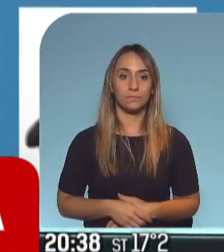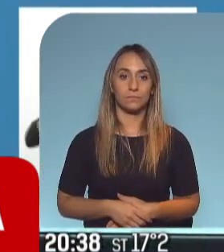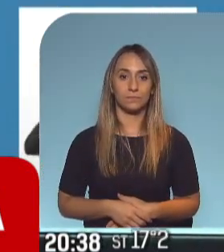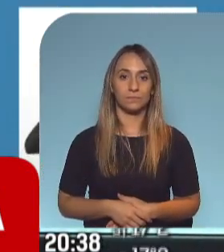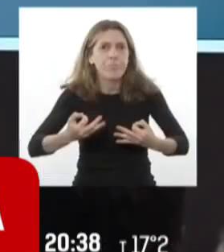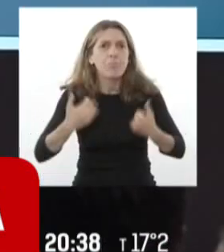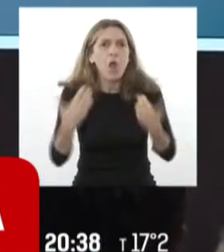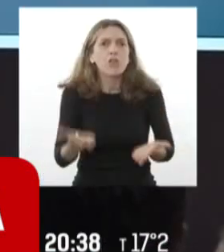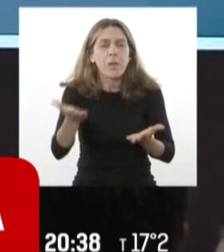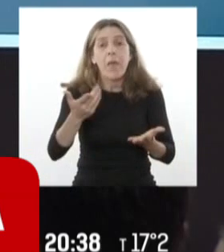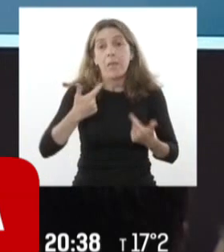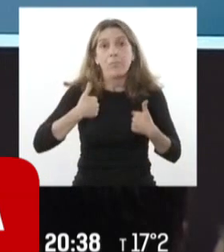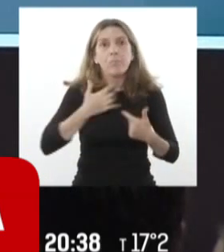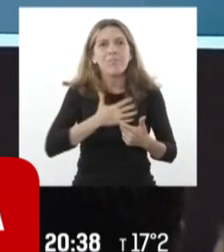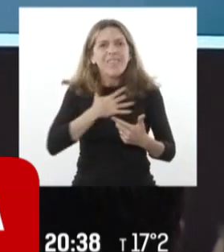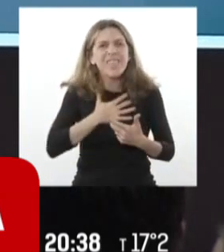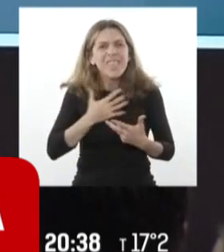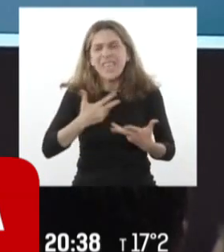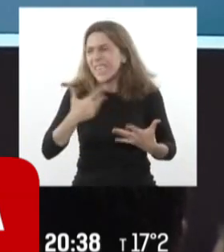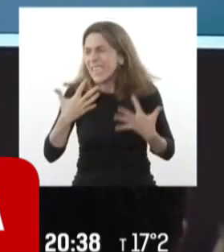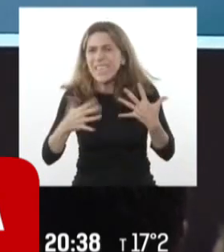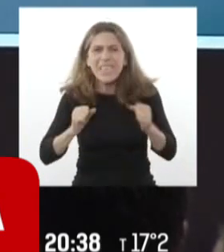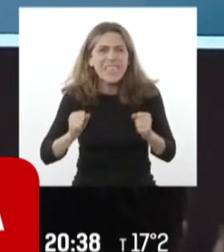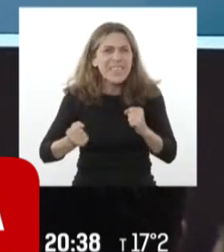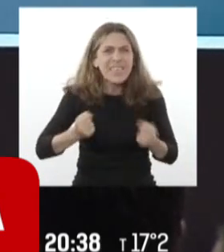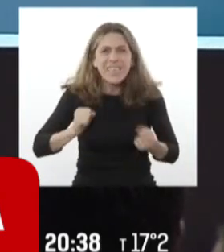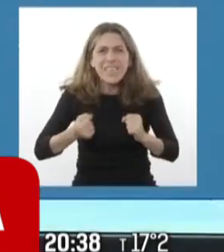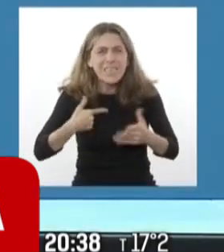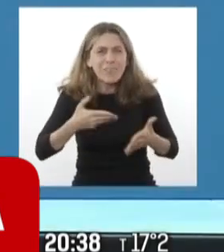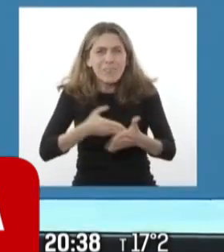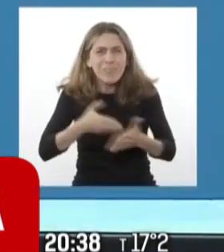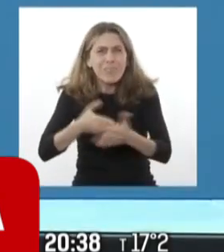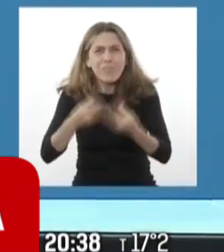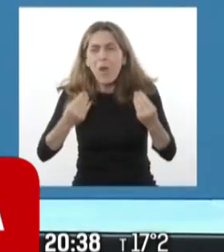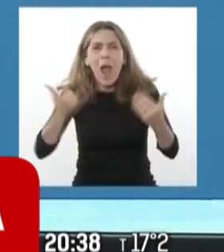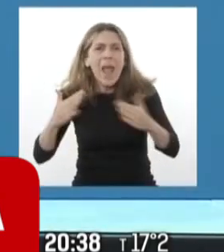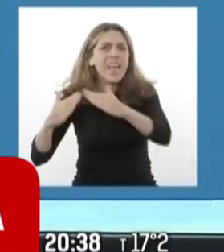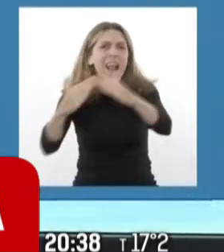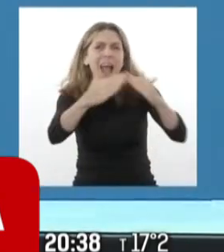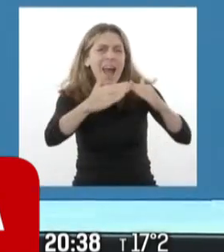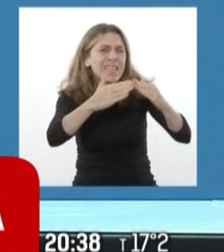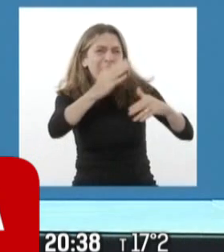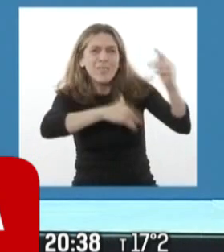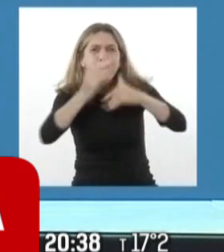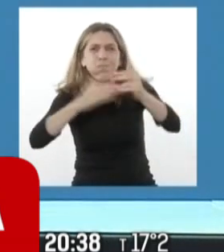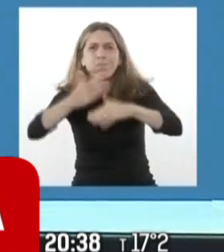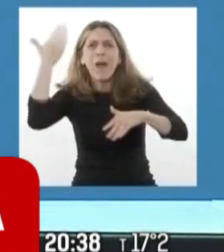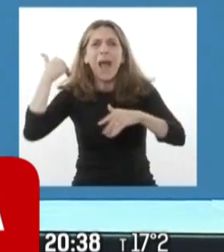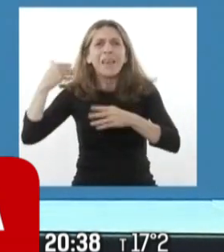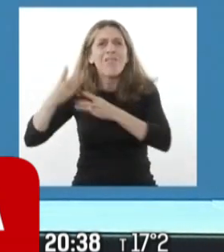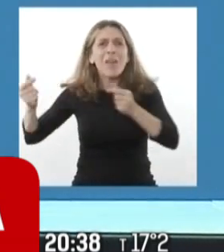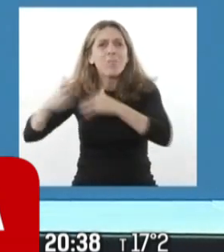daba sentía tanta impotencia de ver casas maravillosas que habían quedado construidas en el